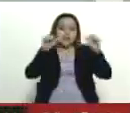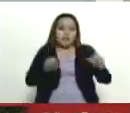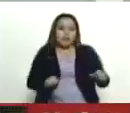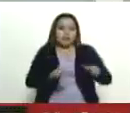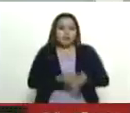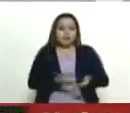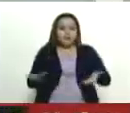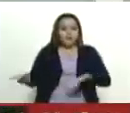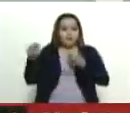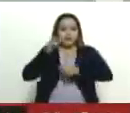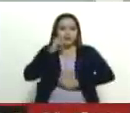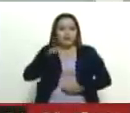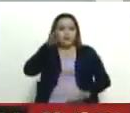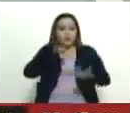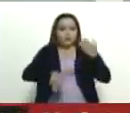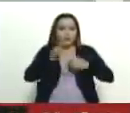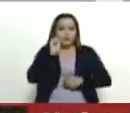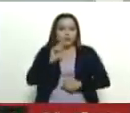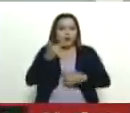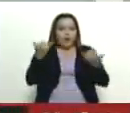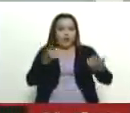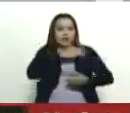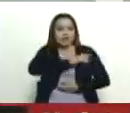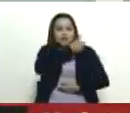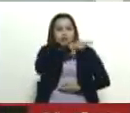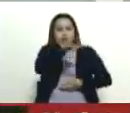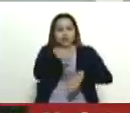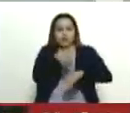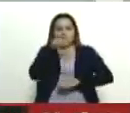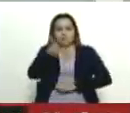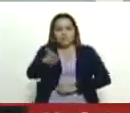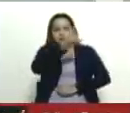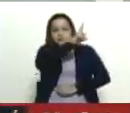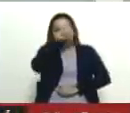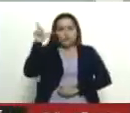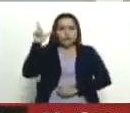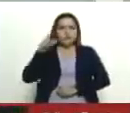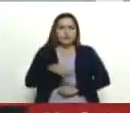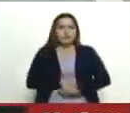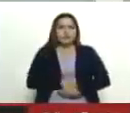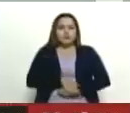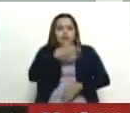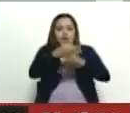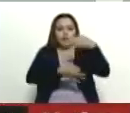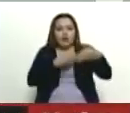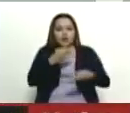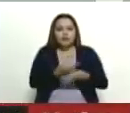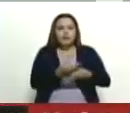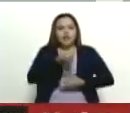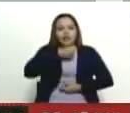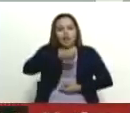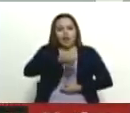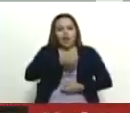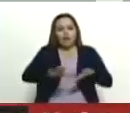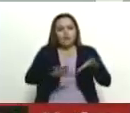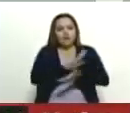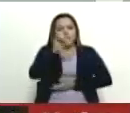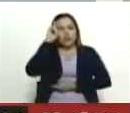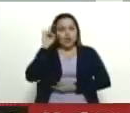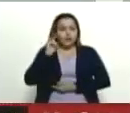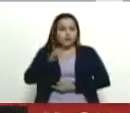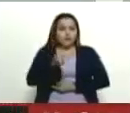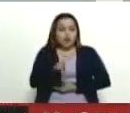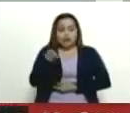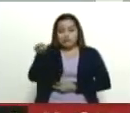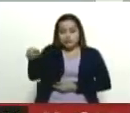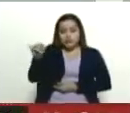nos trasladamos de inmediato a la Dirección Nacional del Partido Socialista Unido de Venezuela, que ofrece su acostumbrada rueda de prensa de los días lunes. Allí